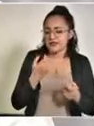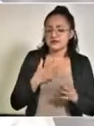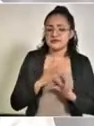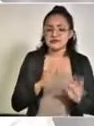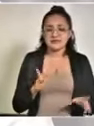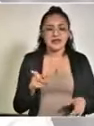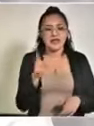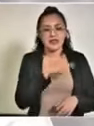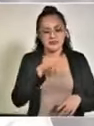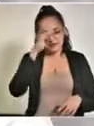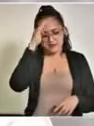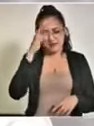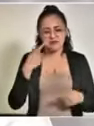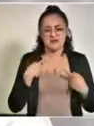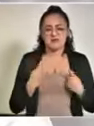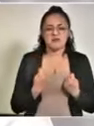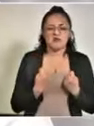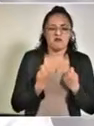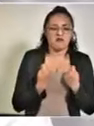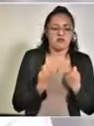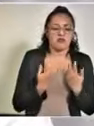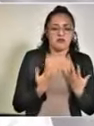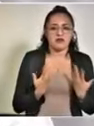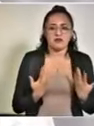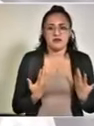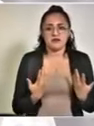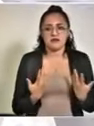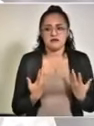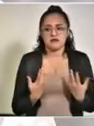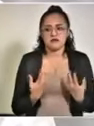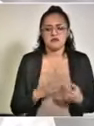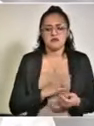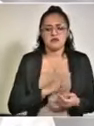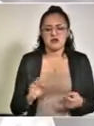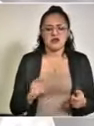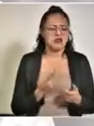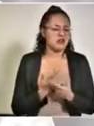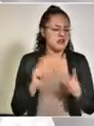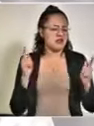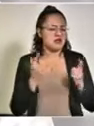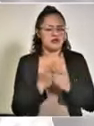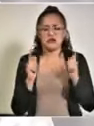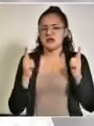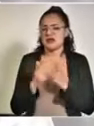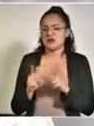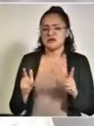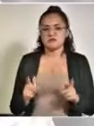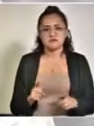están haciendo pensar a la gente que puede tomar acciones que no debe, ¿no?